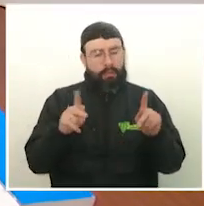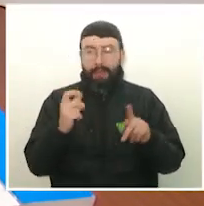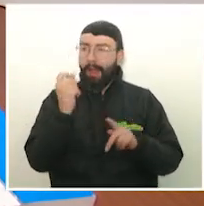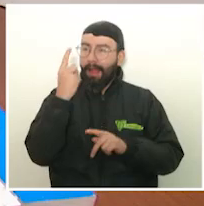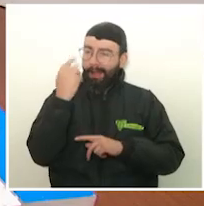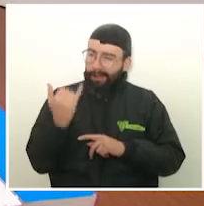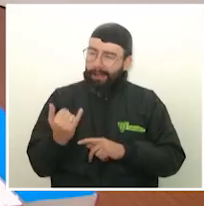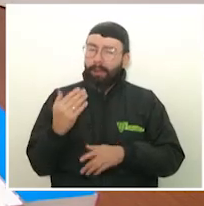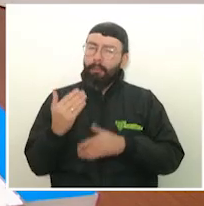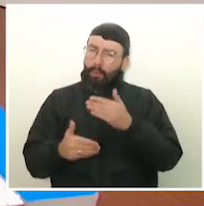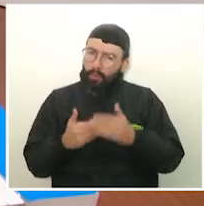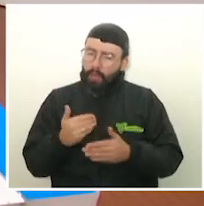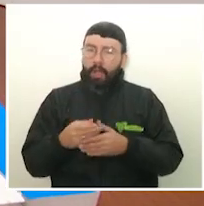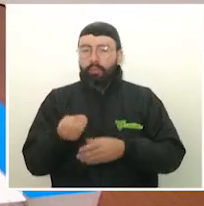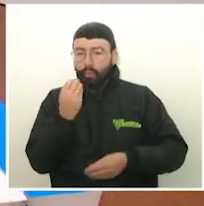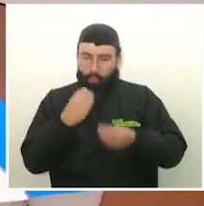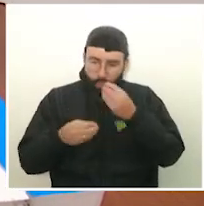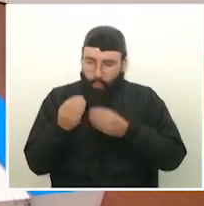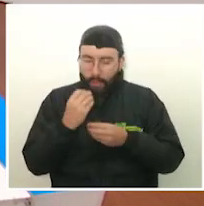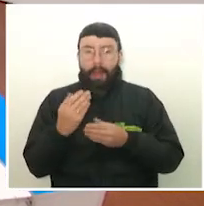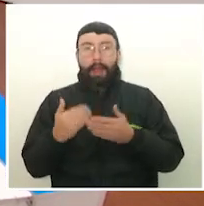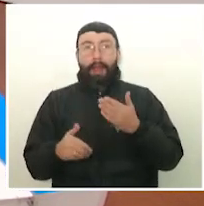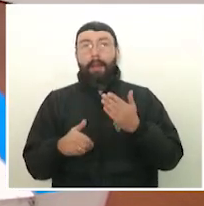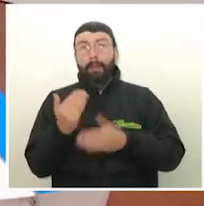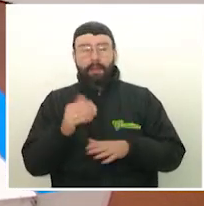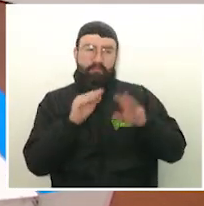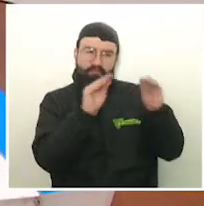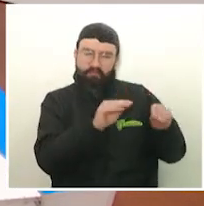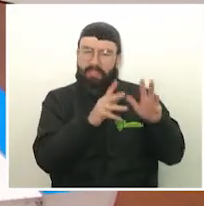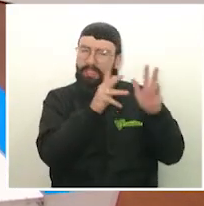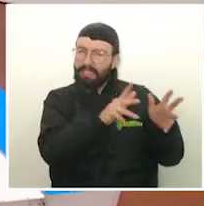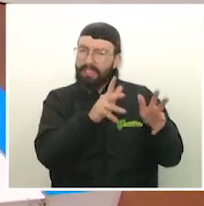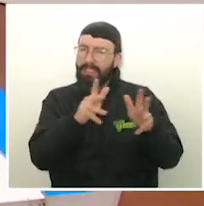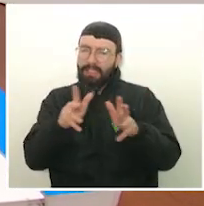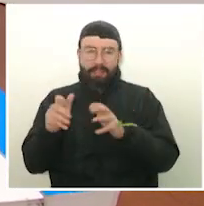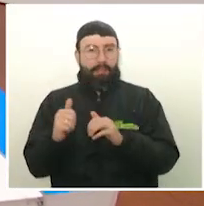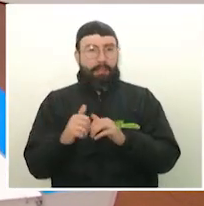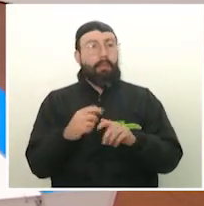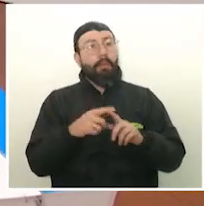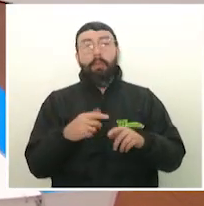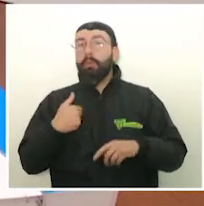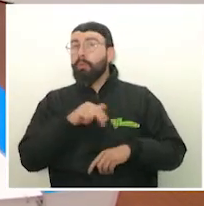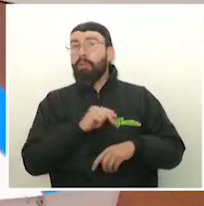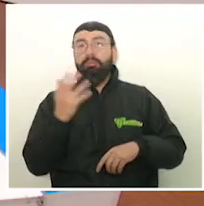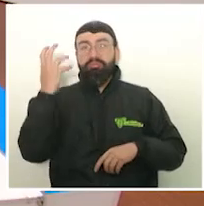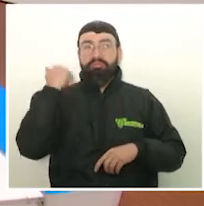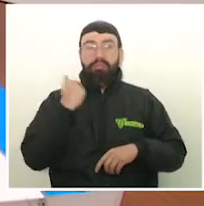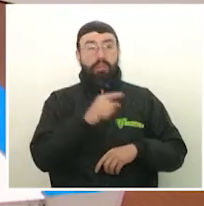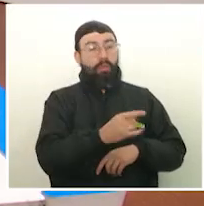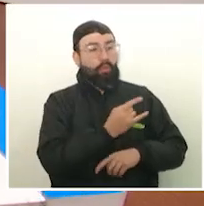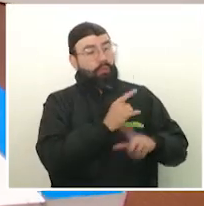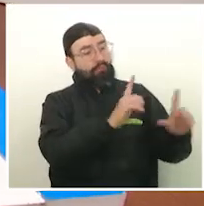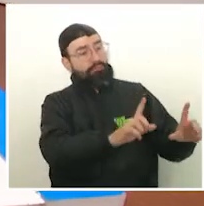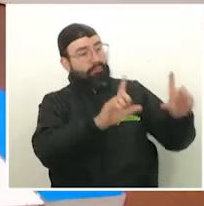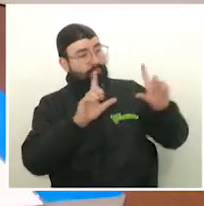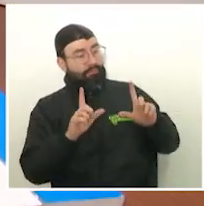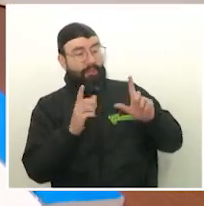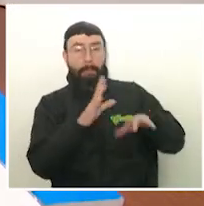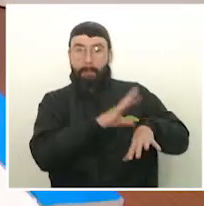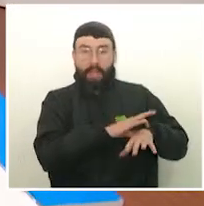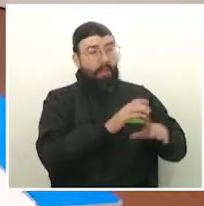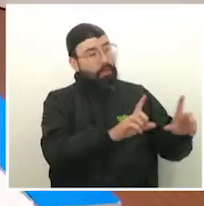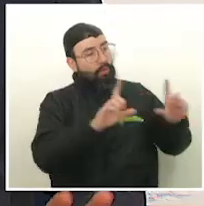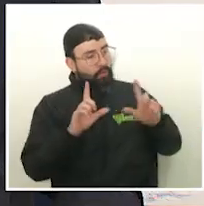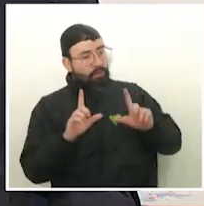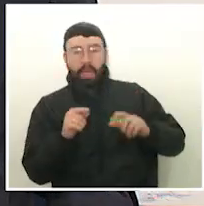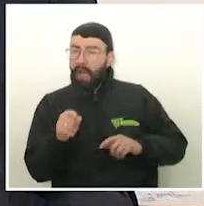empezaron un proceso de nutrición. Pero es que si nosotros de médico nos graduamos diciéndole al paciente en la nutrición, coma